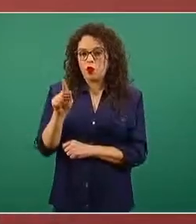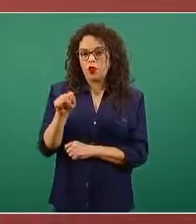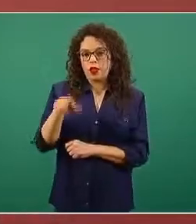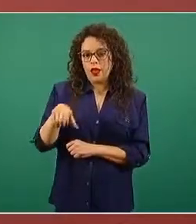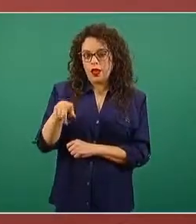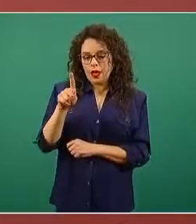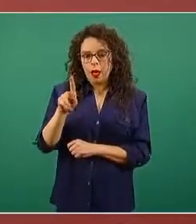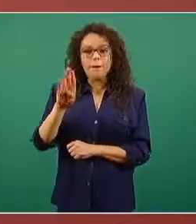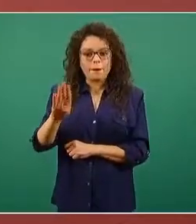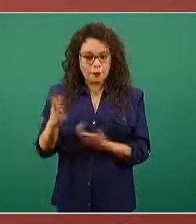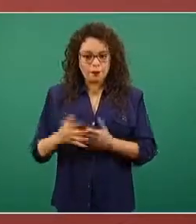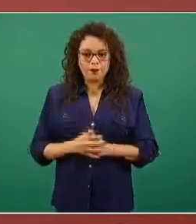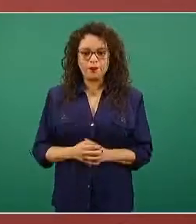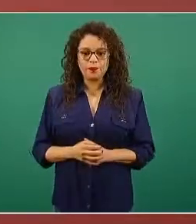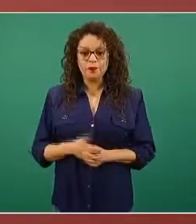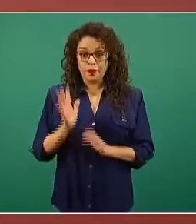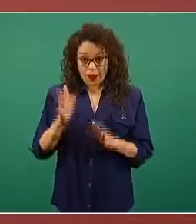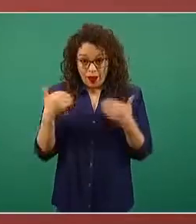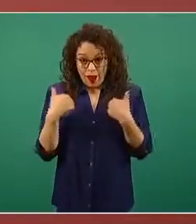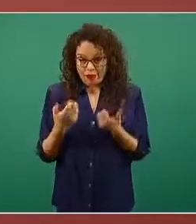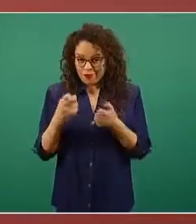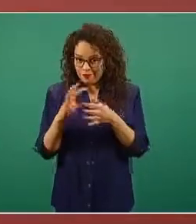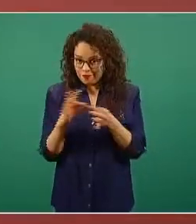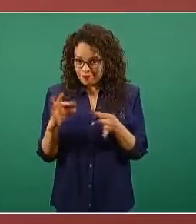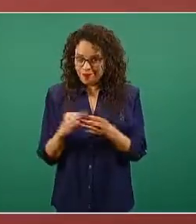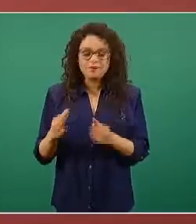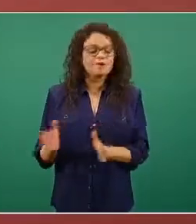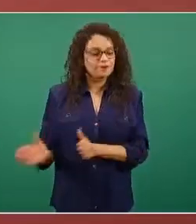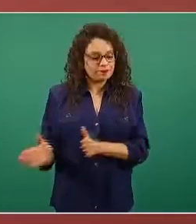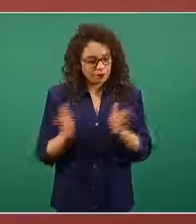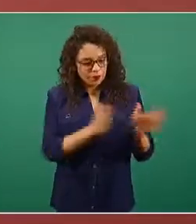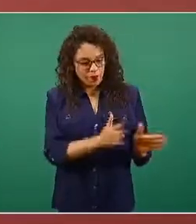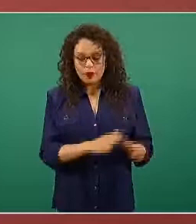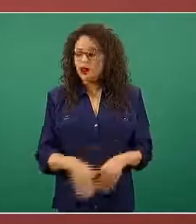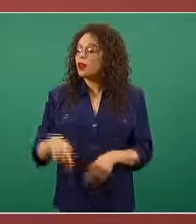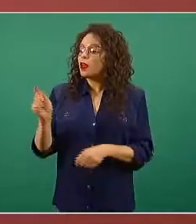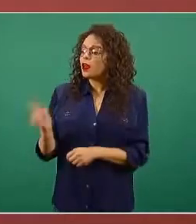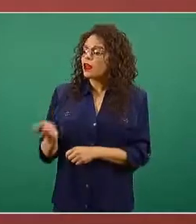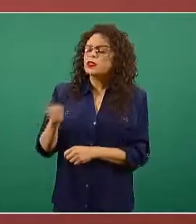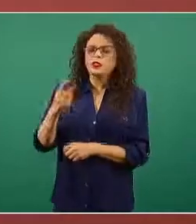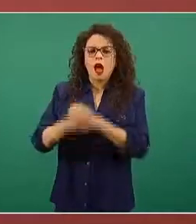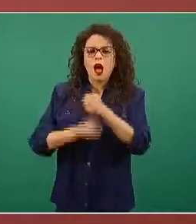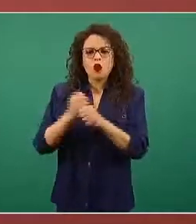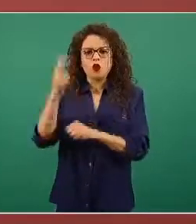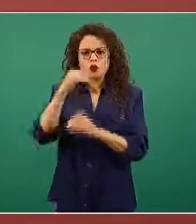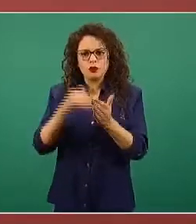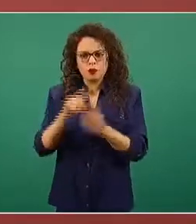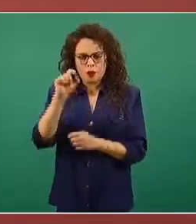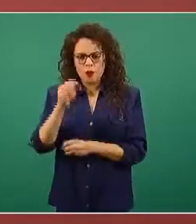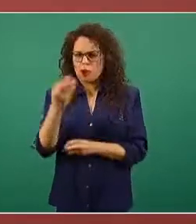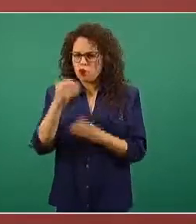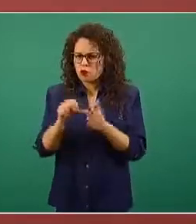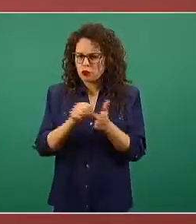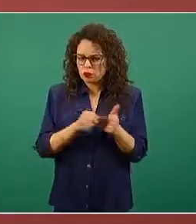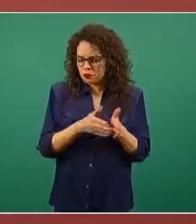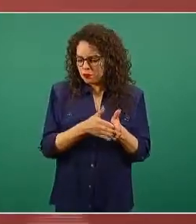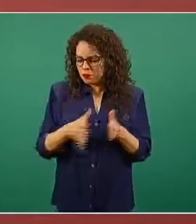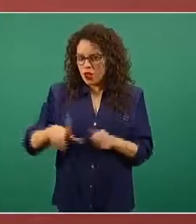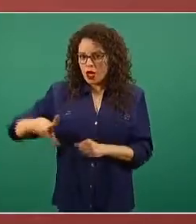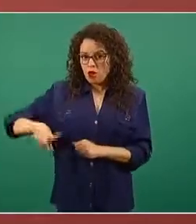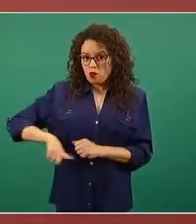las cosas. Ahora bien, durante varios meses de 2020, el gobierno de México había intentado